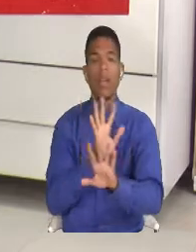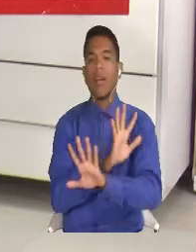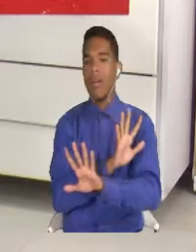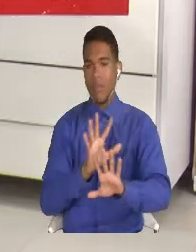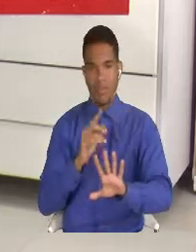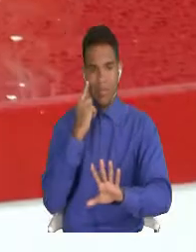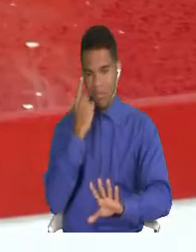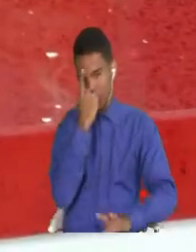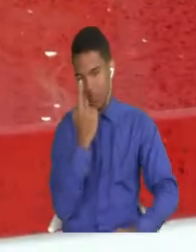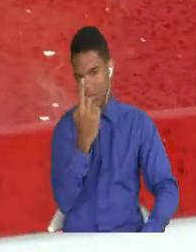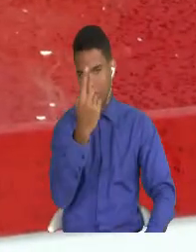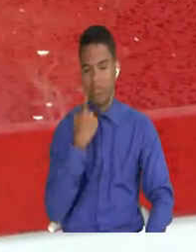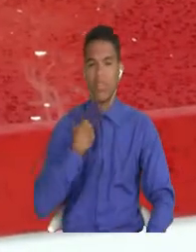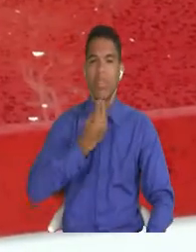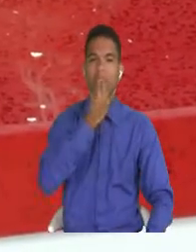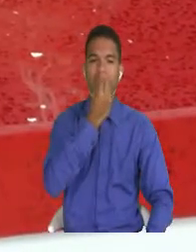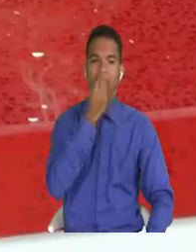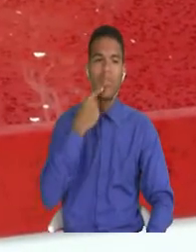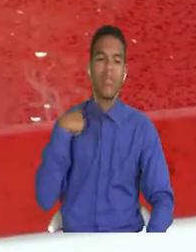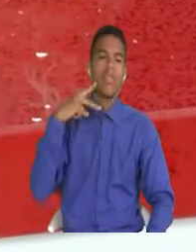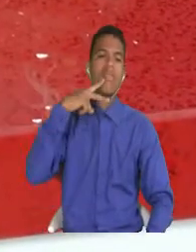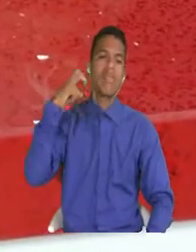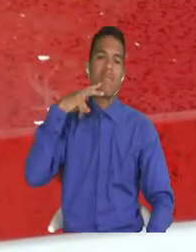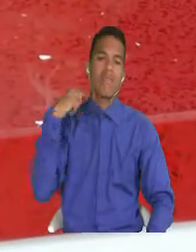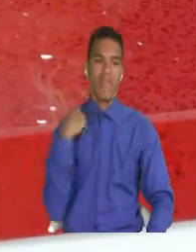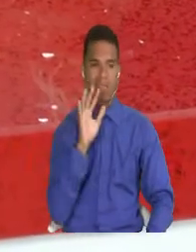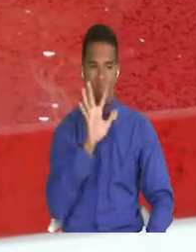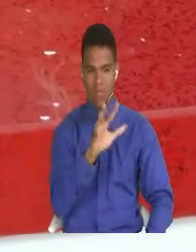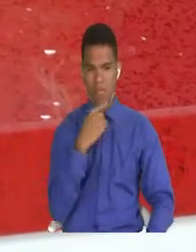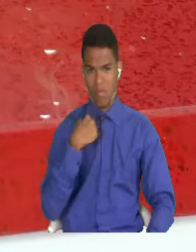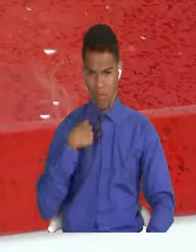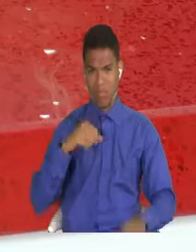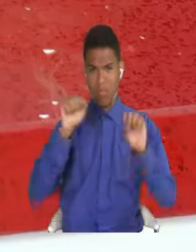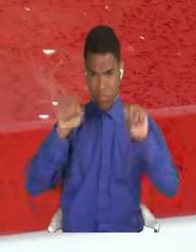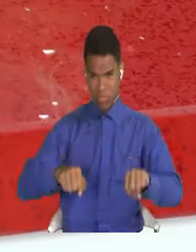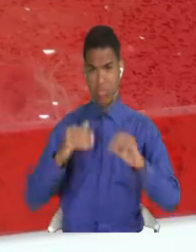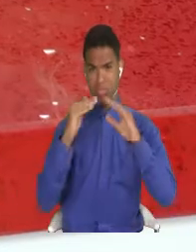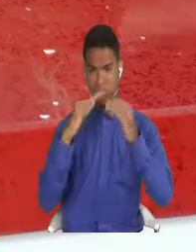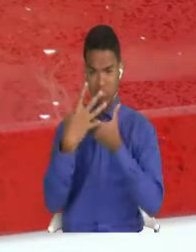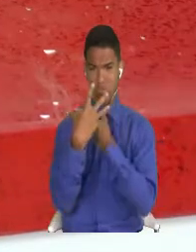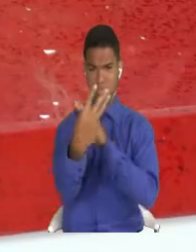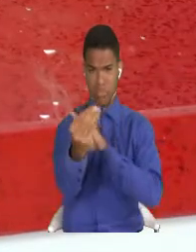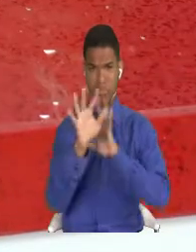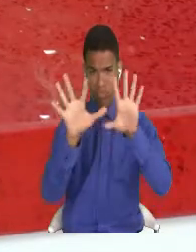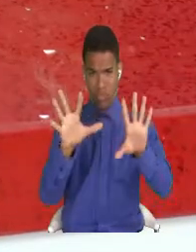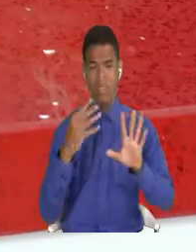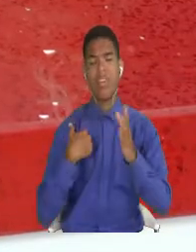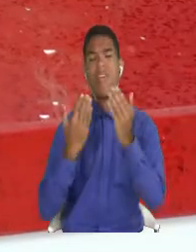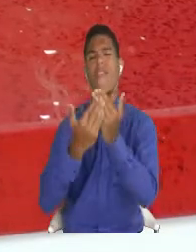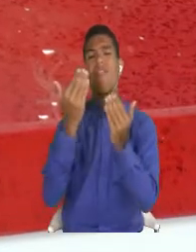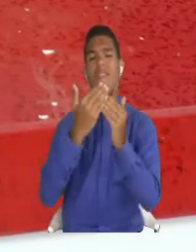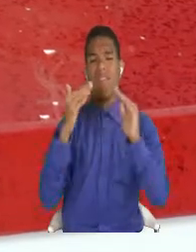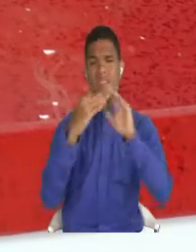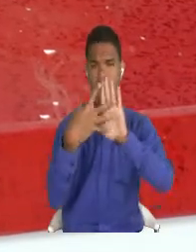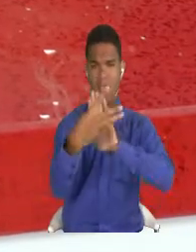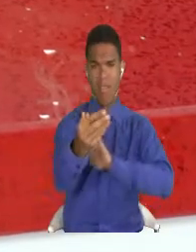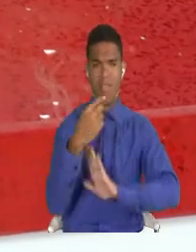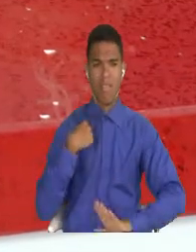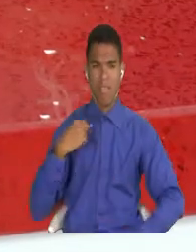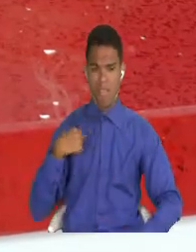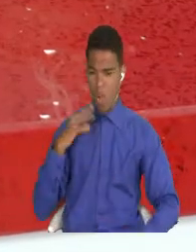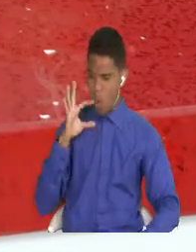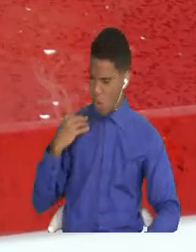este rico y delicioso lomo español lo pueden preparar ustedes también en sus casas. Miren esta belleza, miren cómo nos quedó a Wilson y